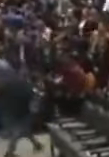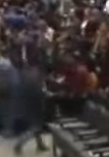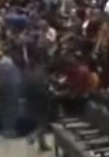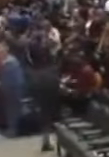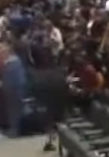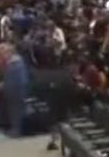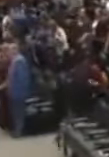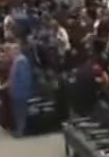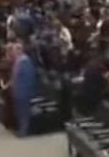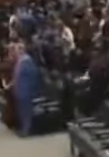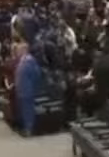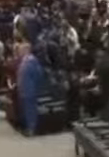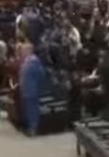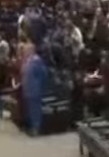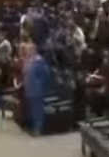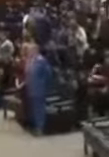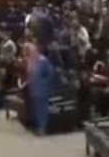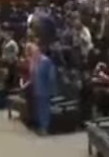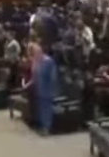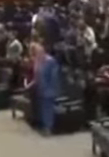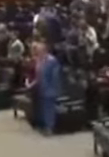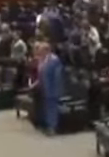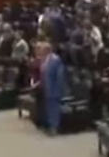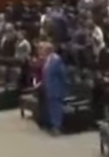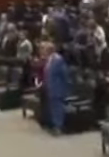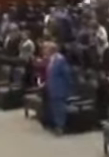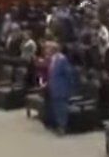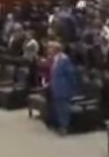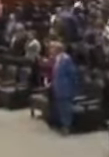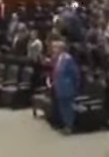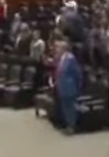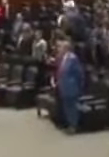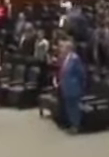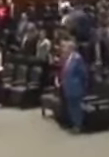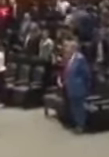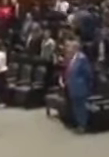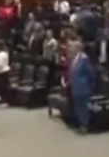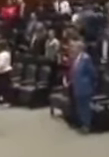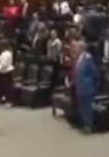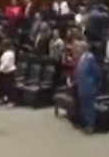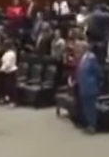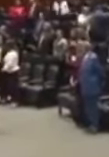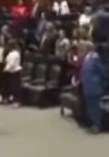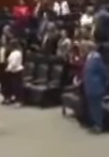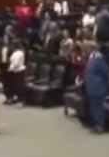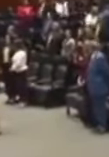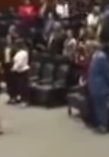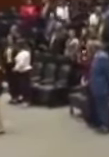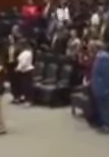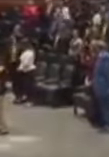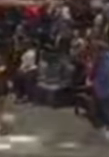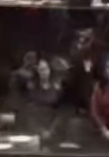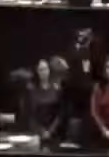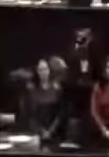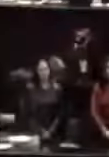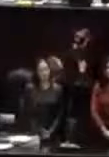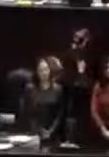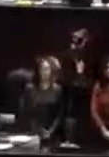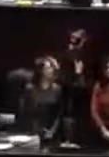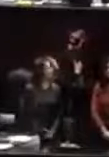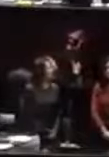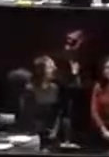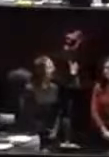gracias procederé a tomar la protesta de ley de la primera vicepresidenta y del